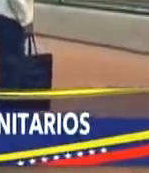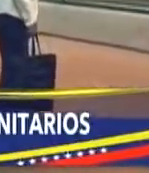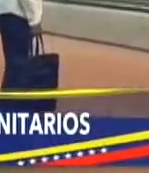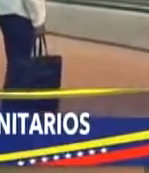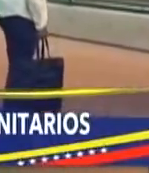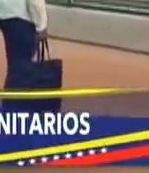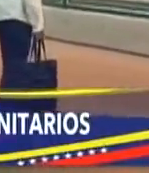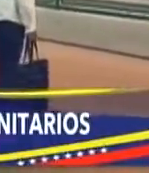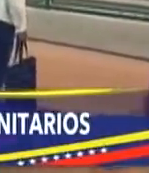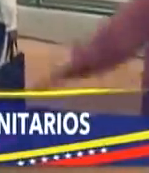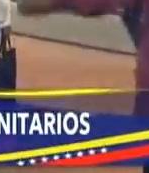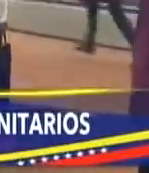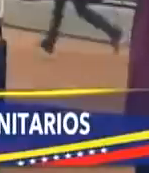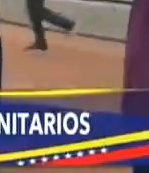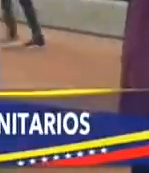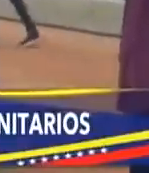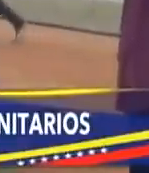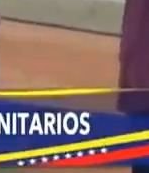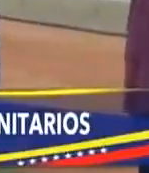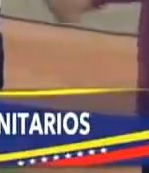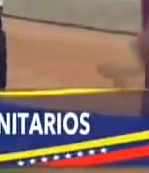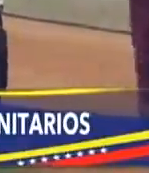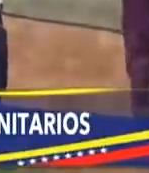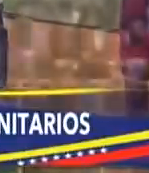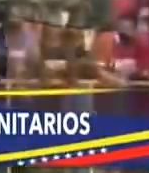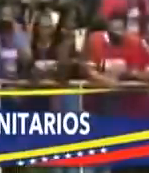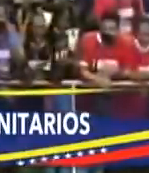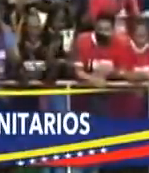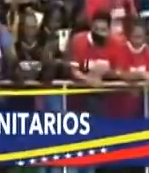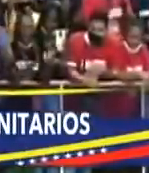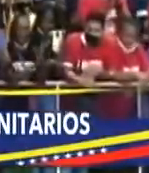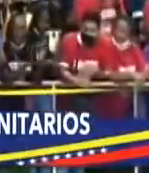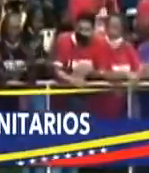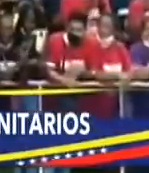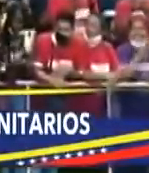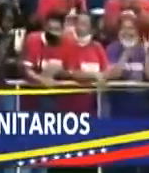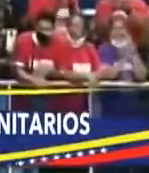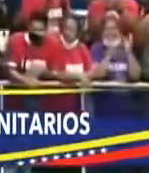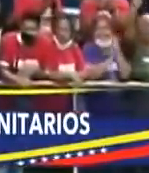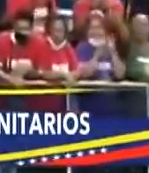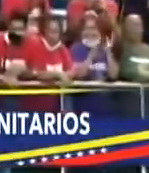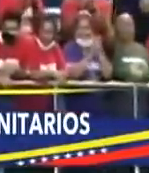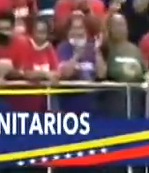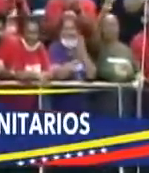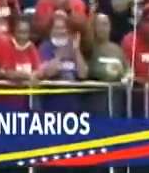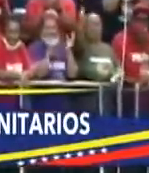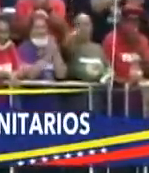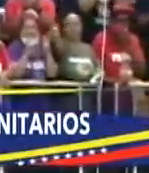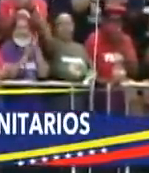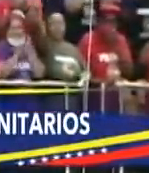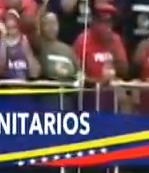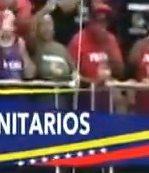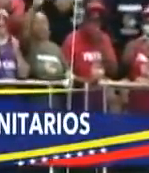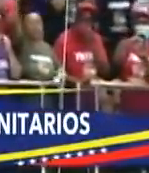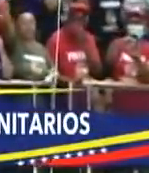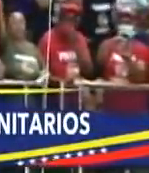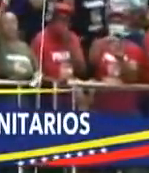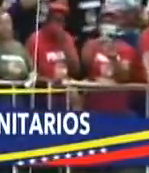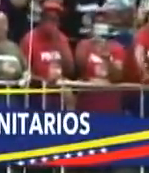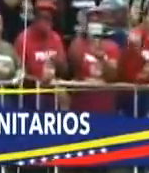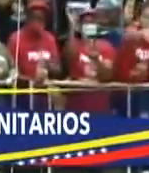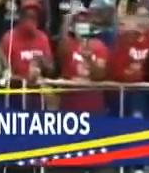la llegada del presidente de la República, Nicolás Maduro, en esta importante jornada, una agenda de trabajo que